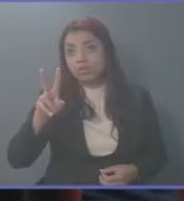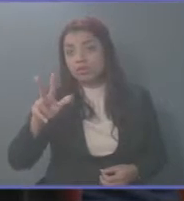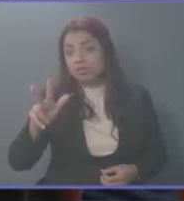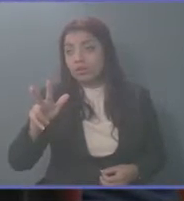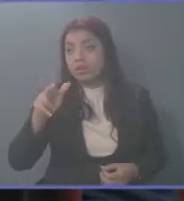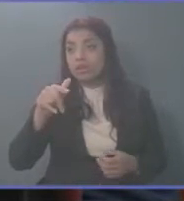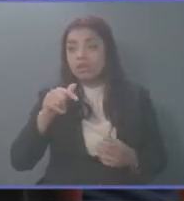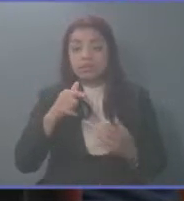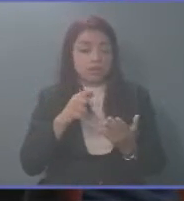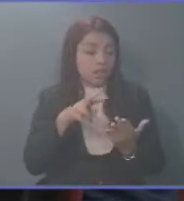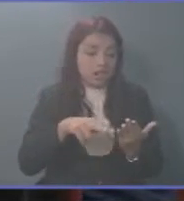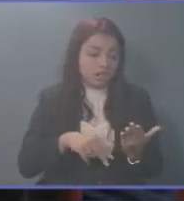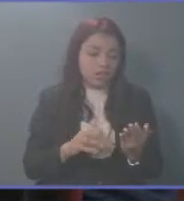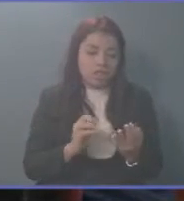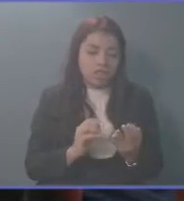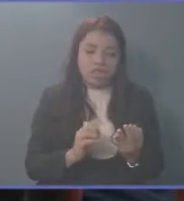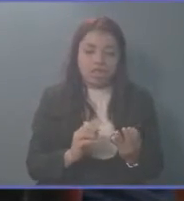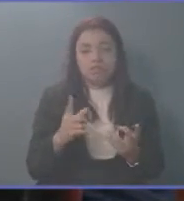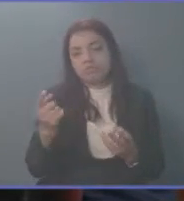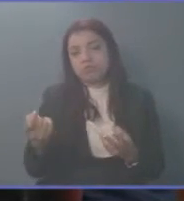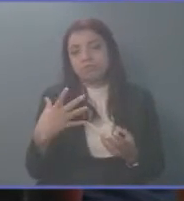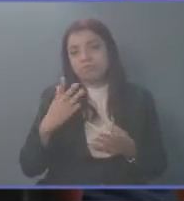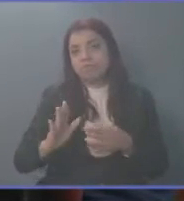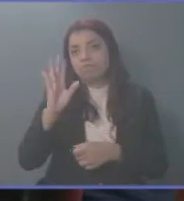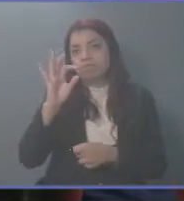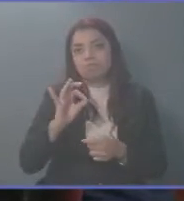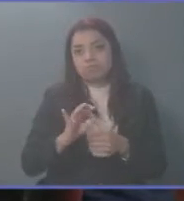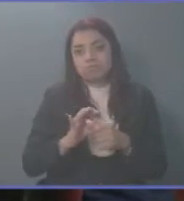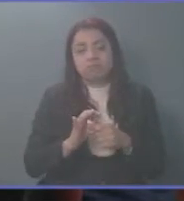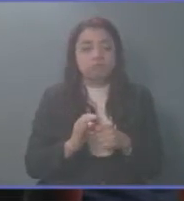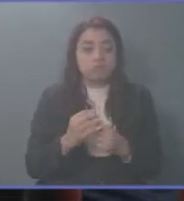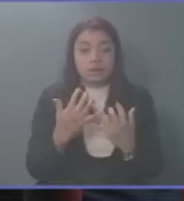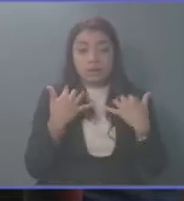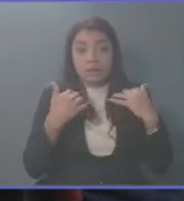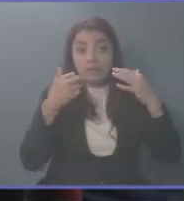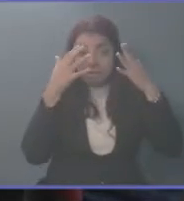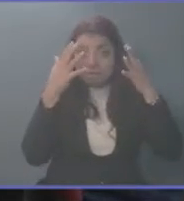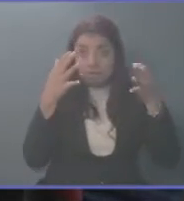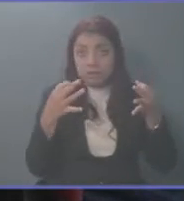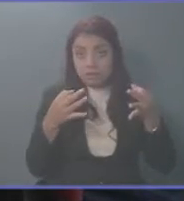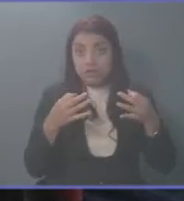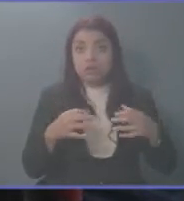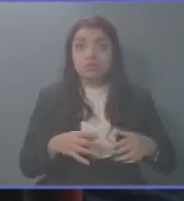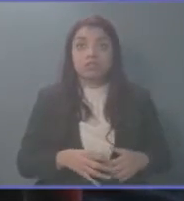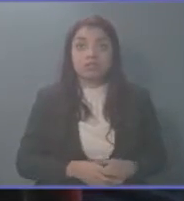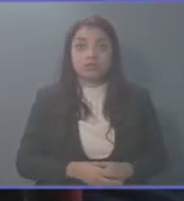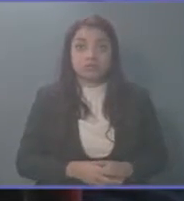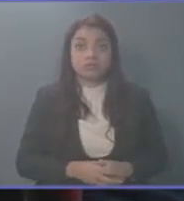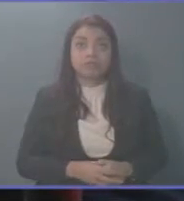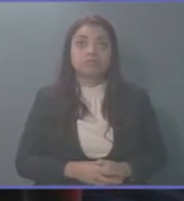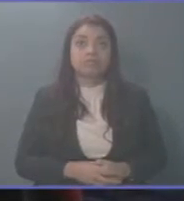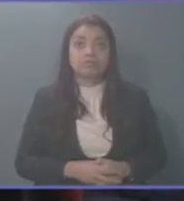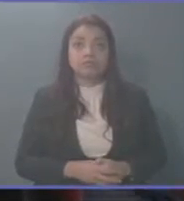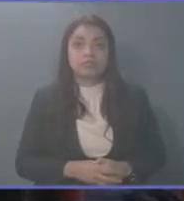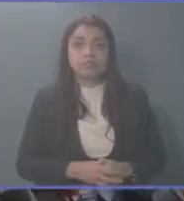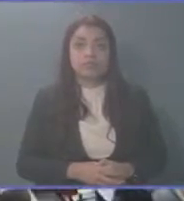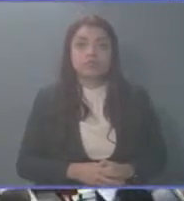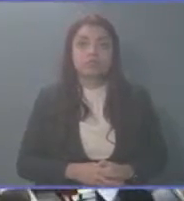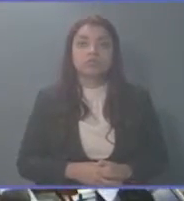253 y se omite la lectura del respectivo decreto por disposición de esta Honorable Asamblea Legislativa.